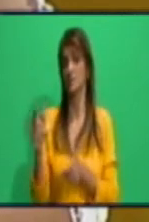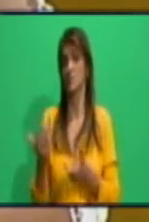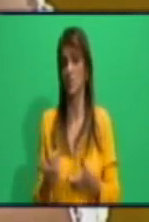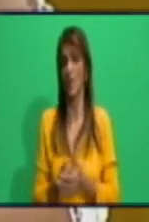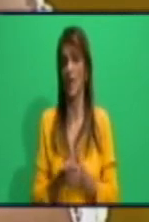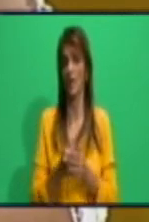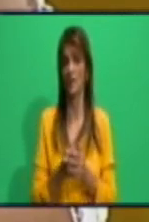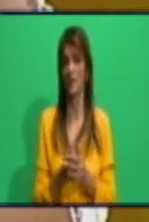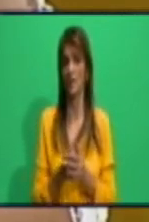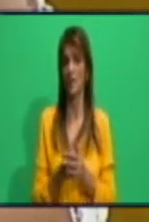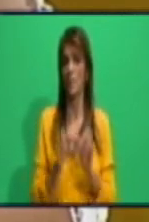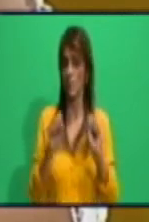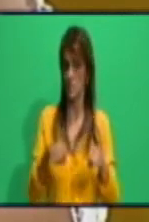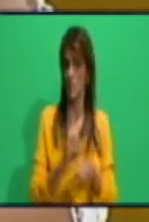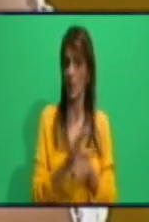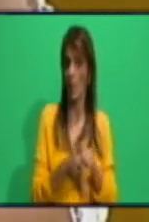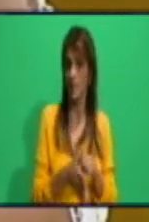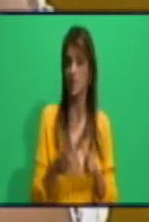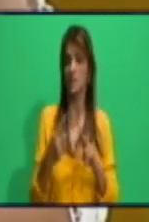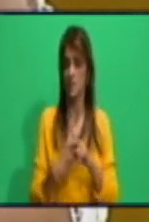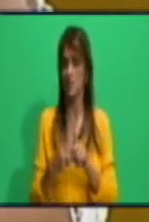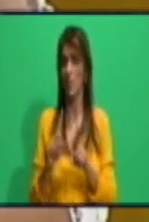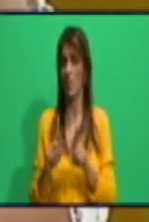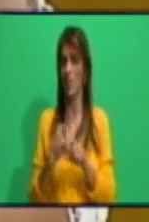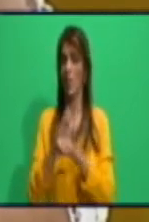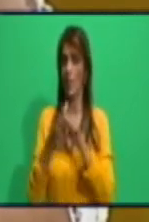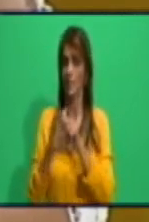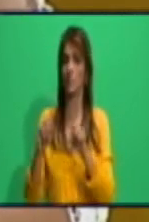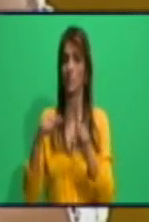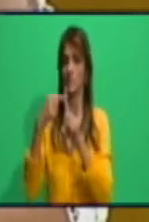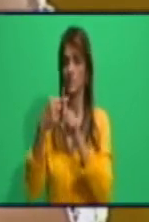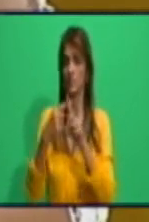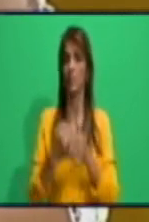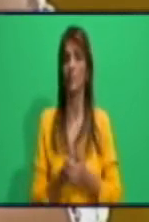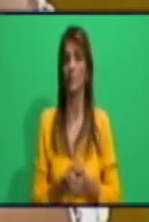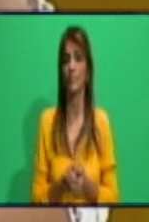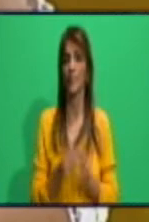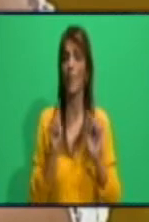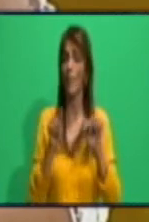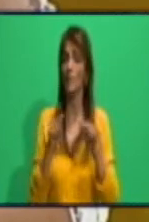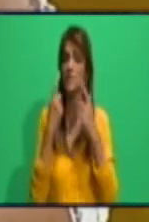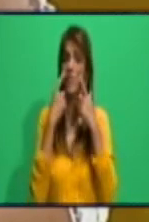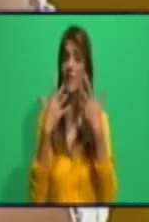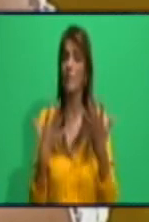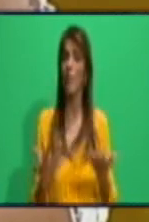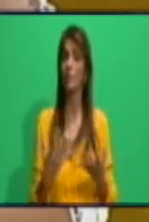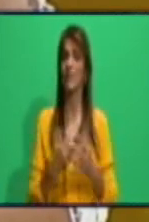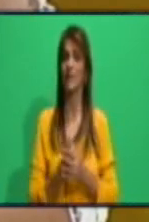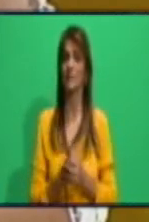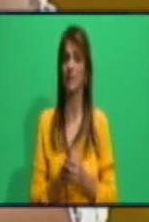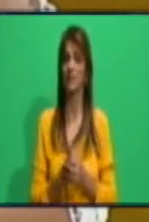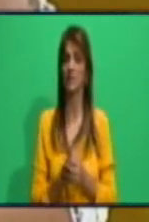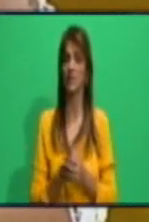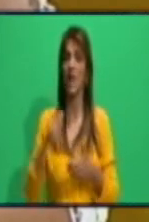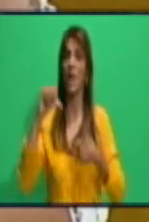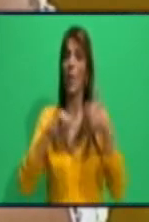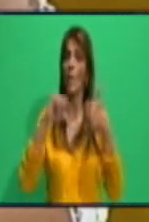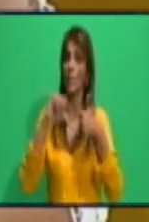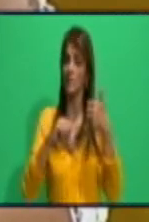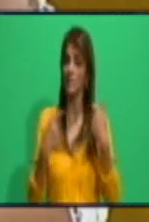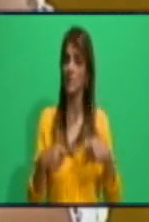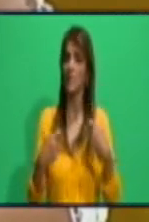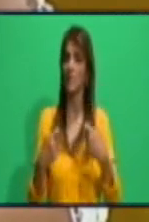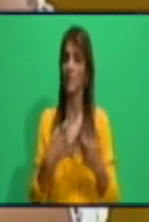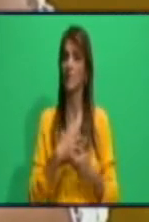identificando en el municipio. Es importante la conducta responsable que debe tener cada uno de, que debemos tener cada uno